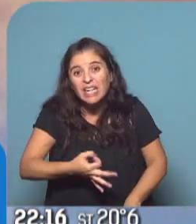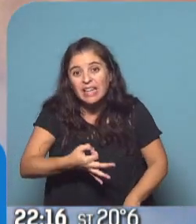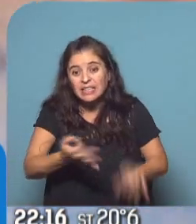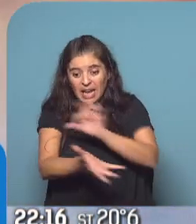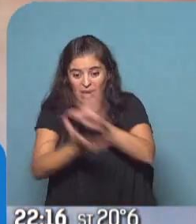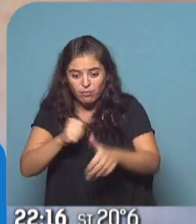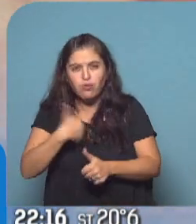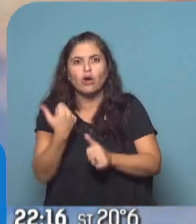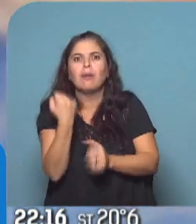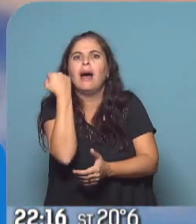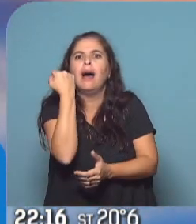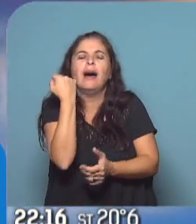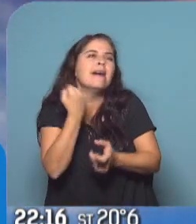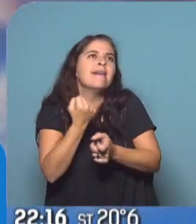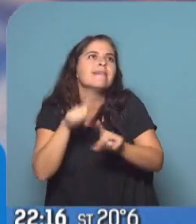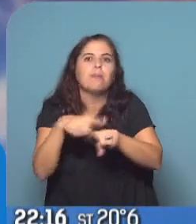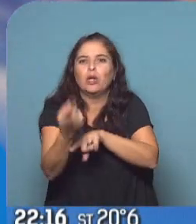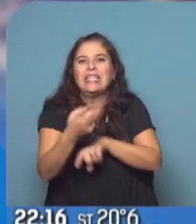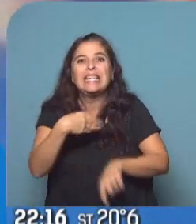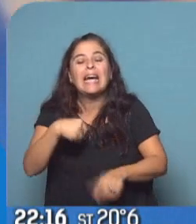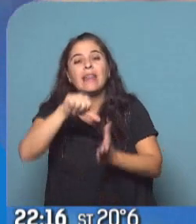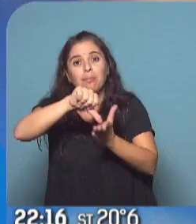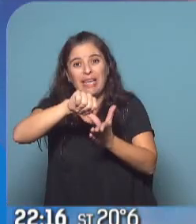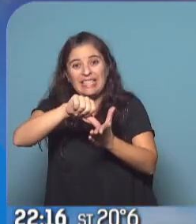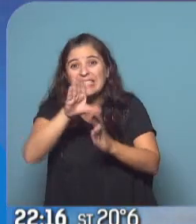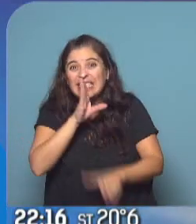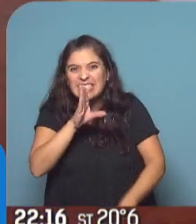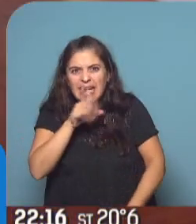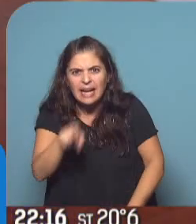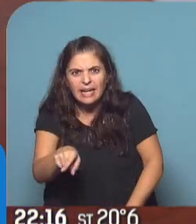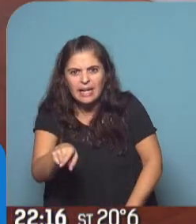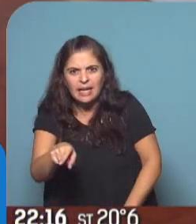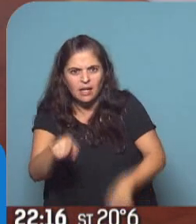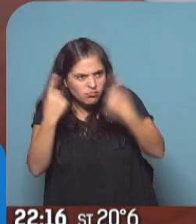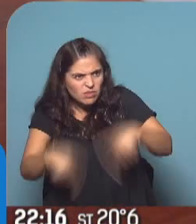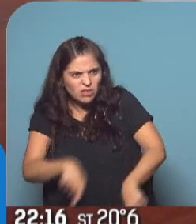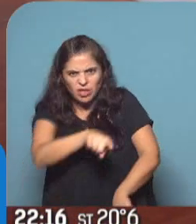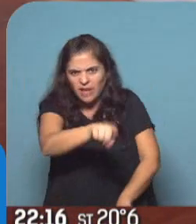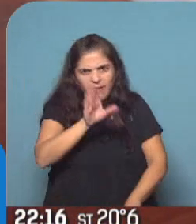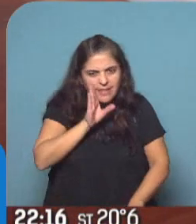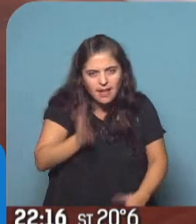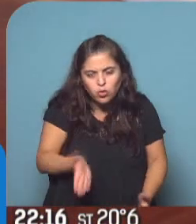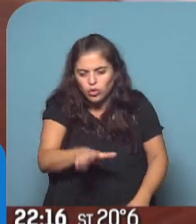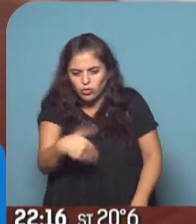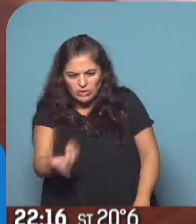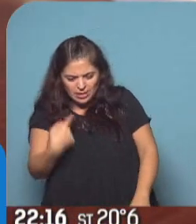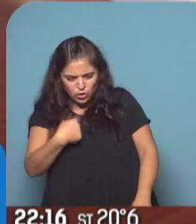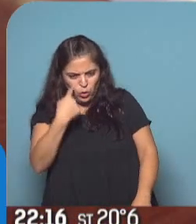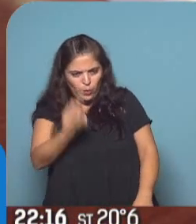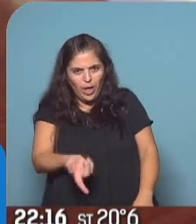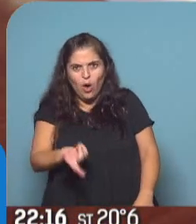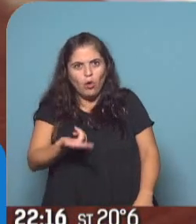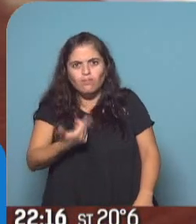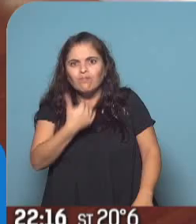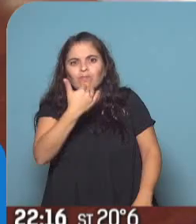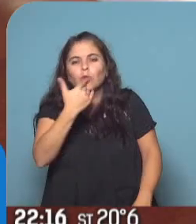región. Es decir, yo lo veo como un zigzag, como un cul-de-sac de alguna manera. ¿A qué va? Yo no sé, la verdad que